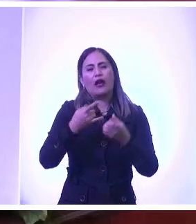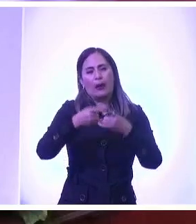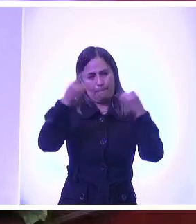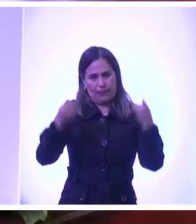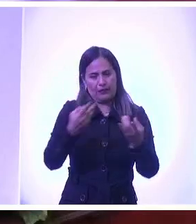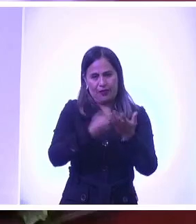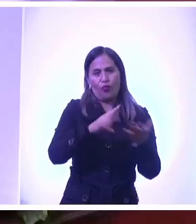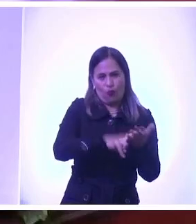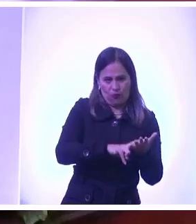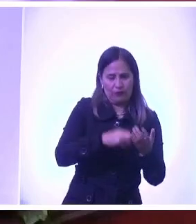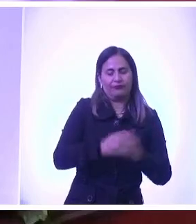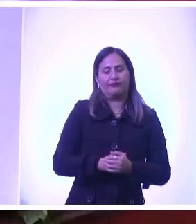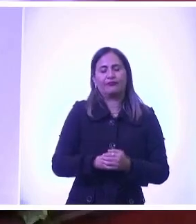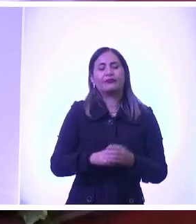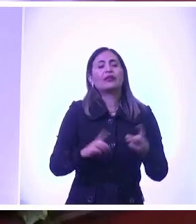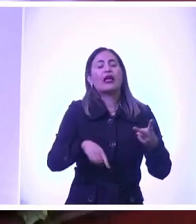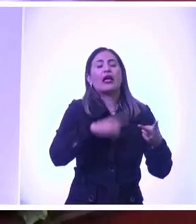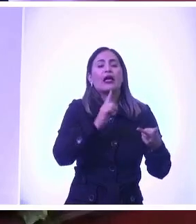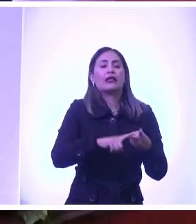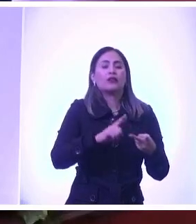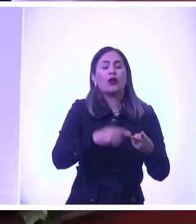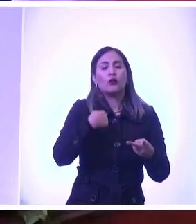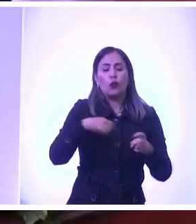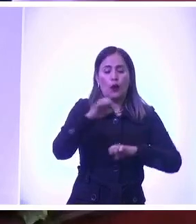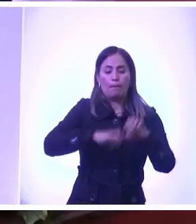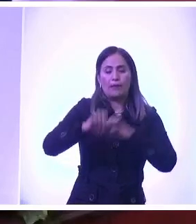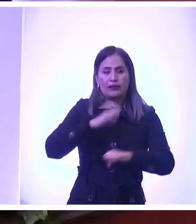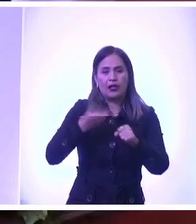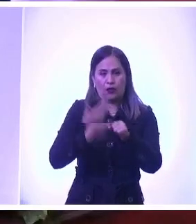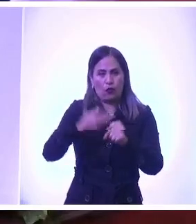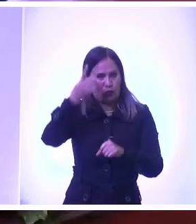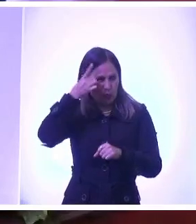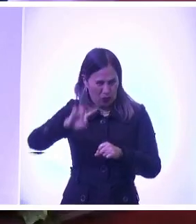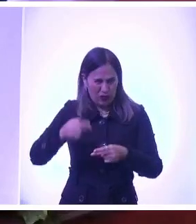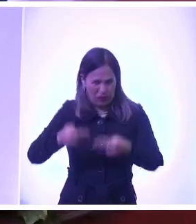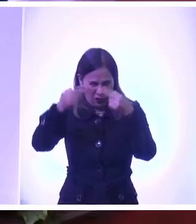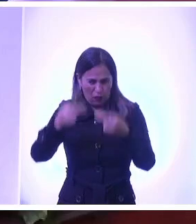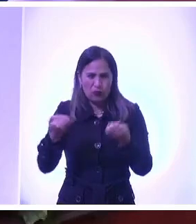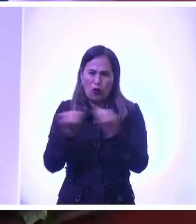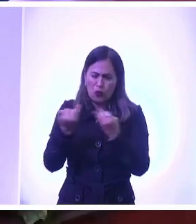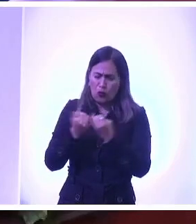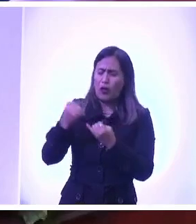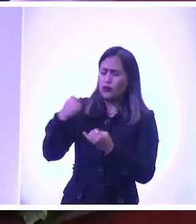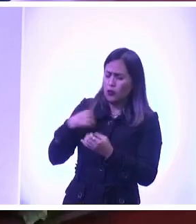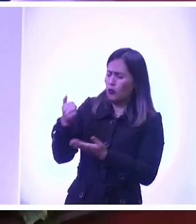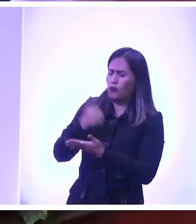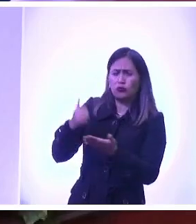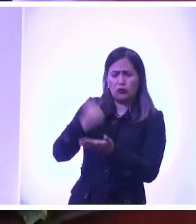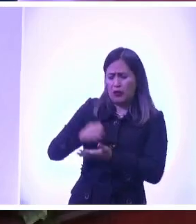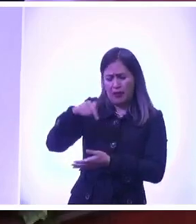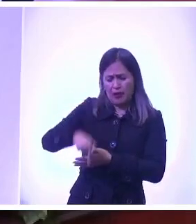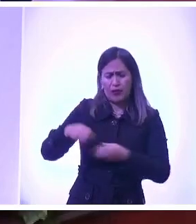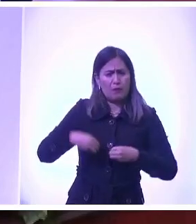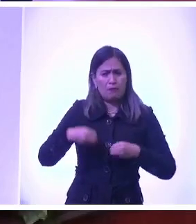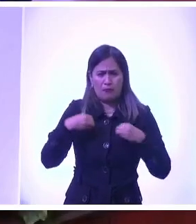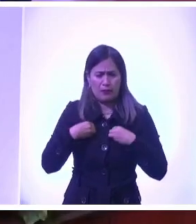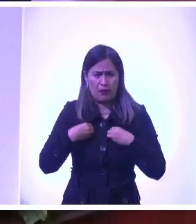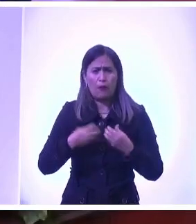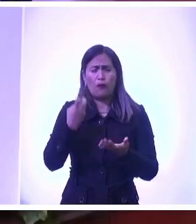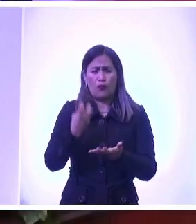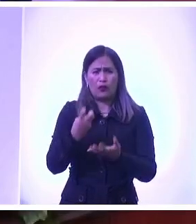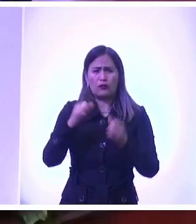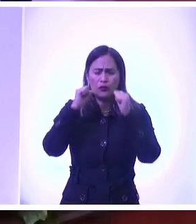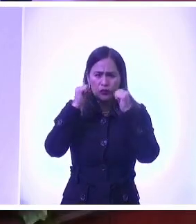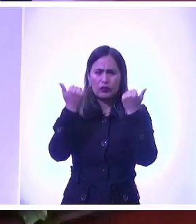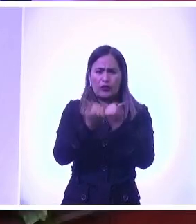empresario como se los comentaron pero también soy ciudadano como todos y cada uno de los que está aquí por eso decidimos hacer una acción que se llama ciudadano